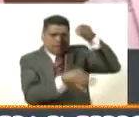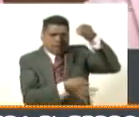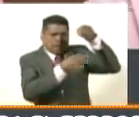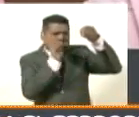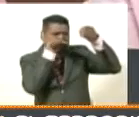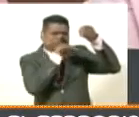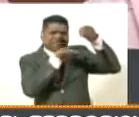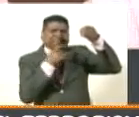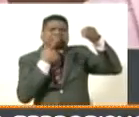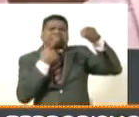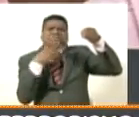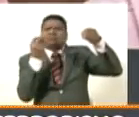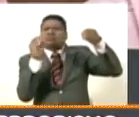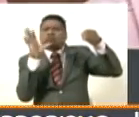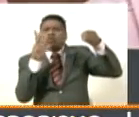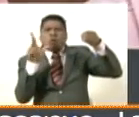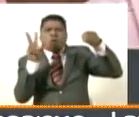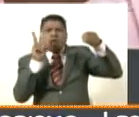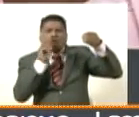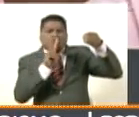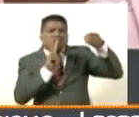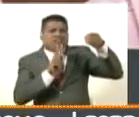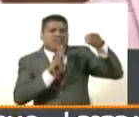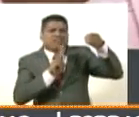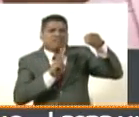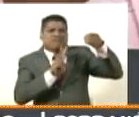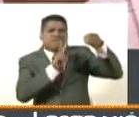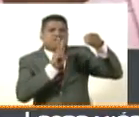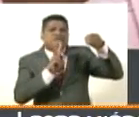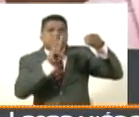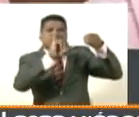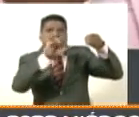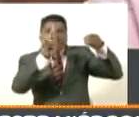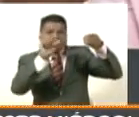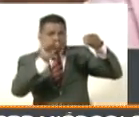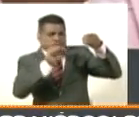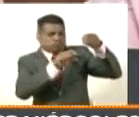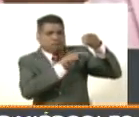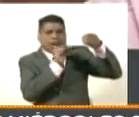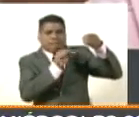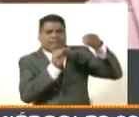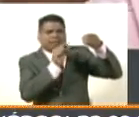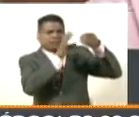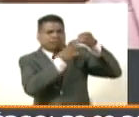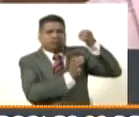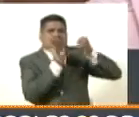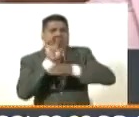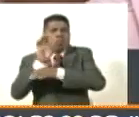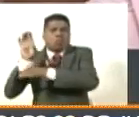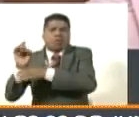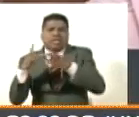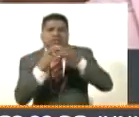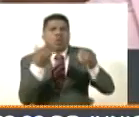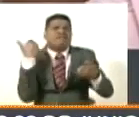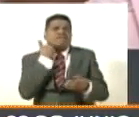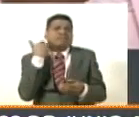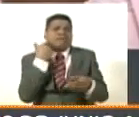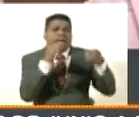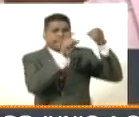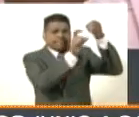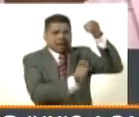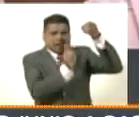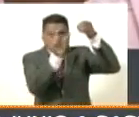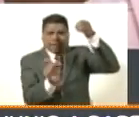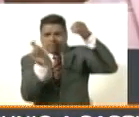y de virus, algunas de ellas, que nos permiten elaborar vacunas para prevenir estas enfermedades en nuestros